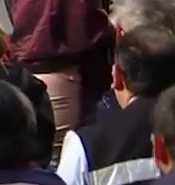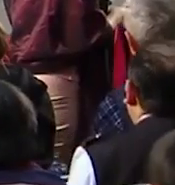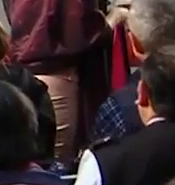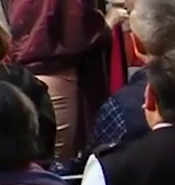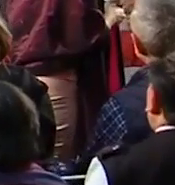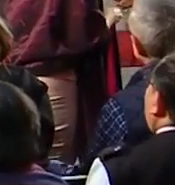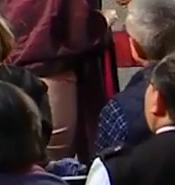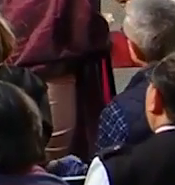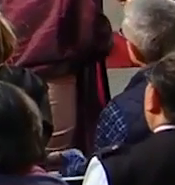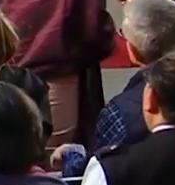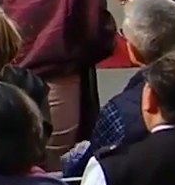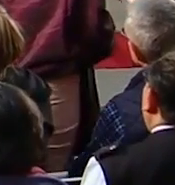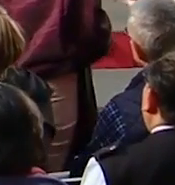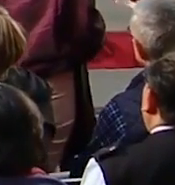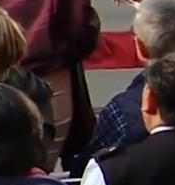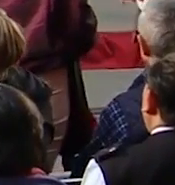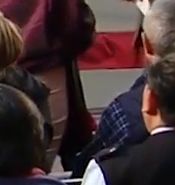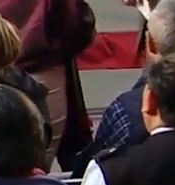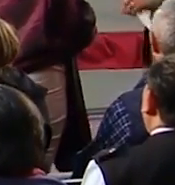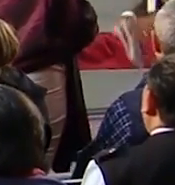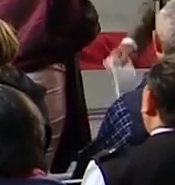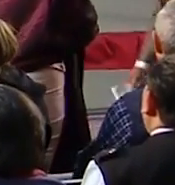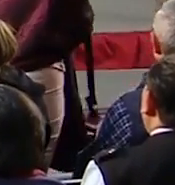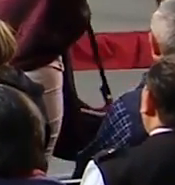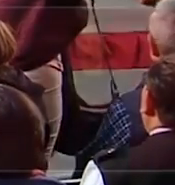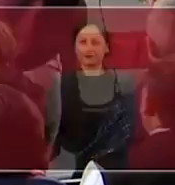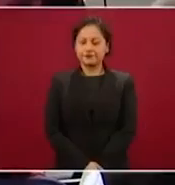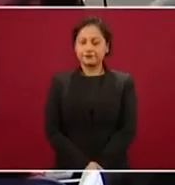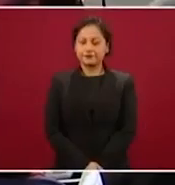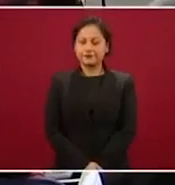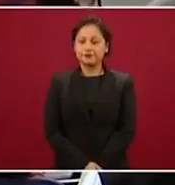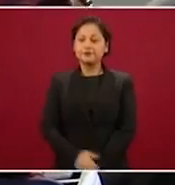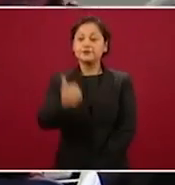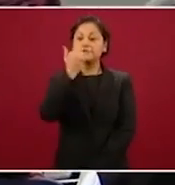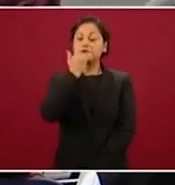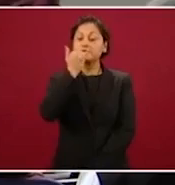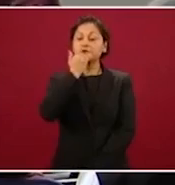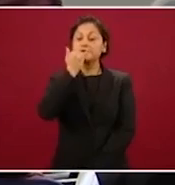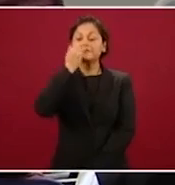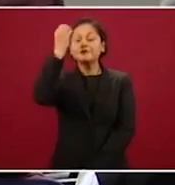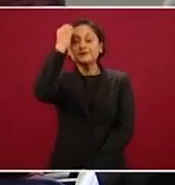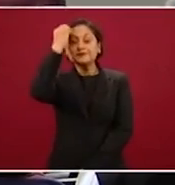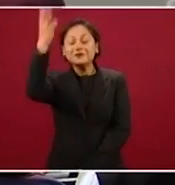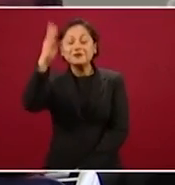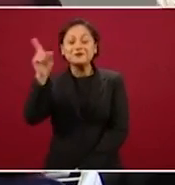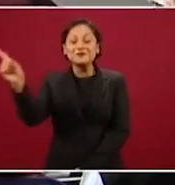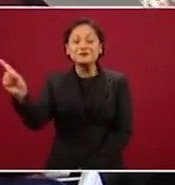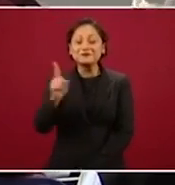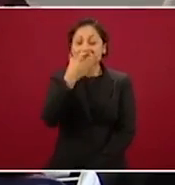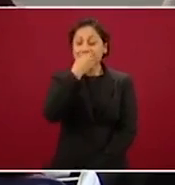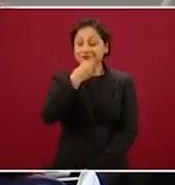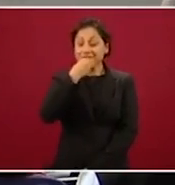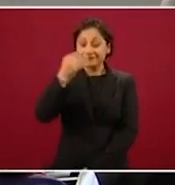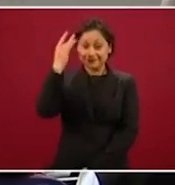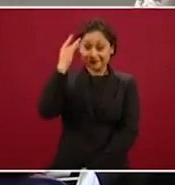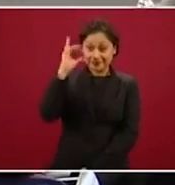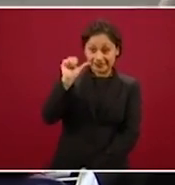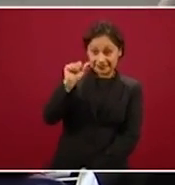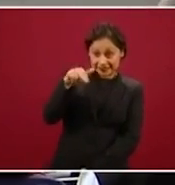Nada más es que no quiero que iba a estar Santiago para la aclaración de las